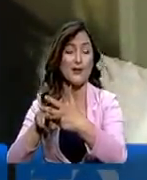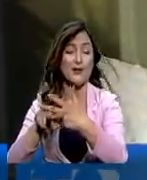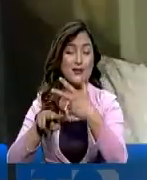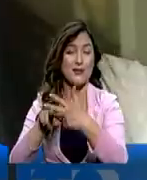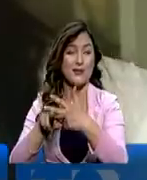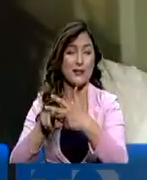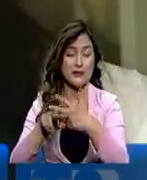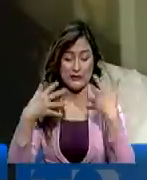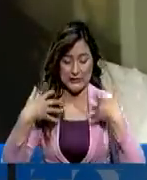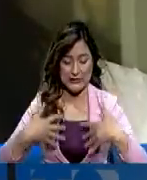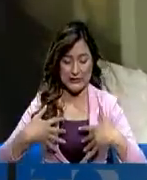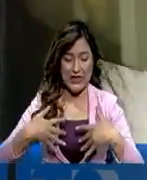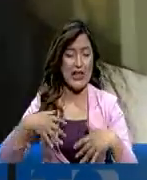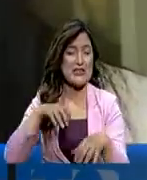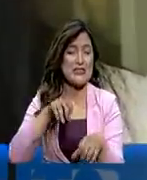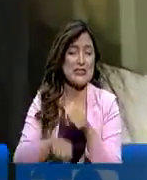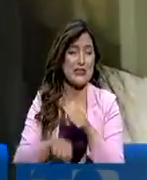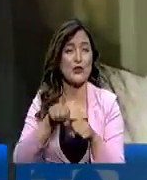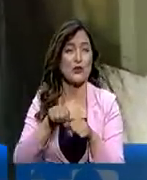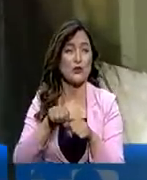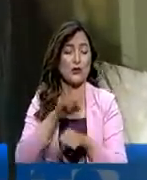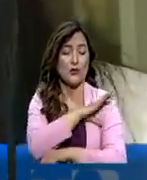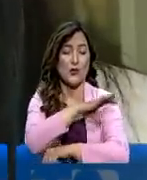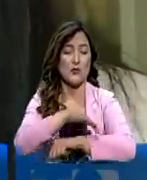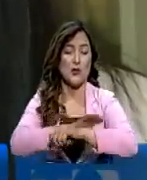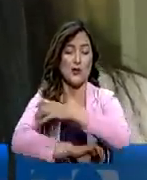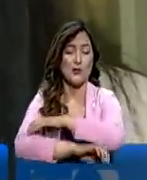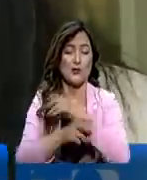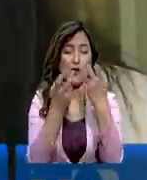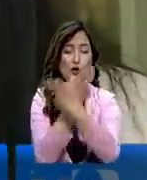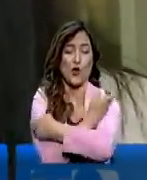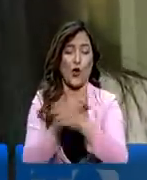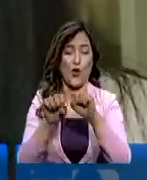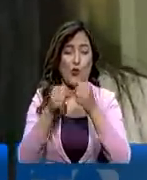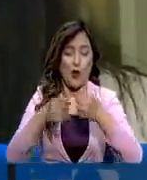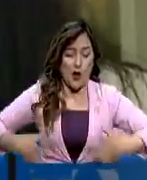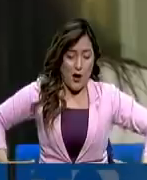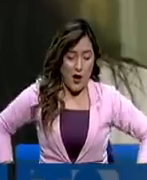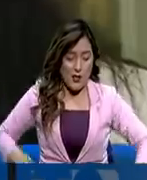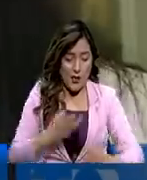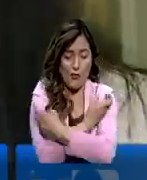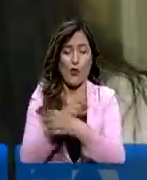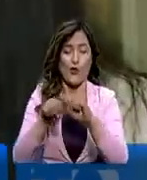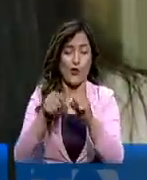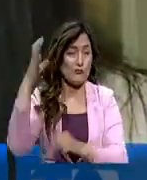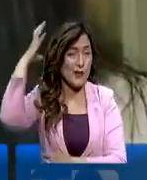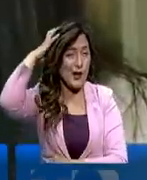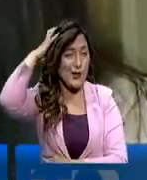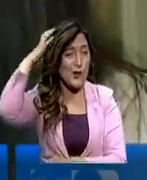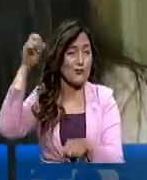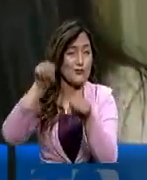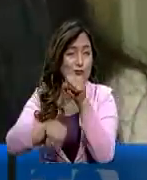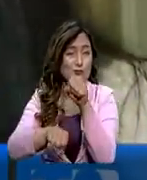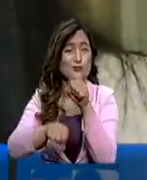absolutamente destrozada, ¿ya? Tiene sus brazos rotos, su cadera rota, sus piernas, el cráneo totalmente